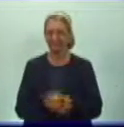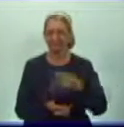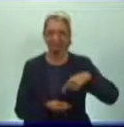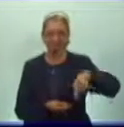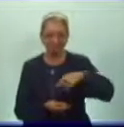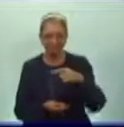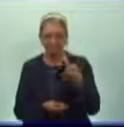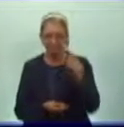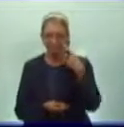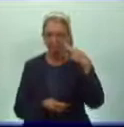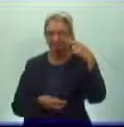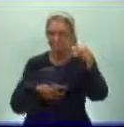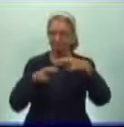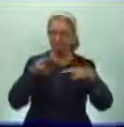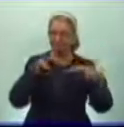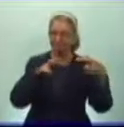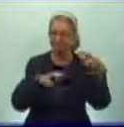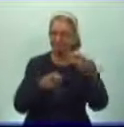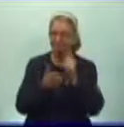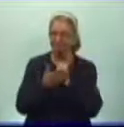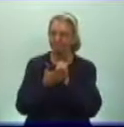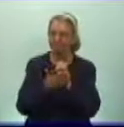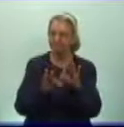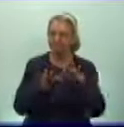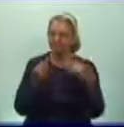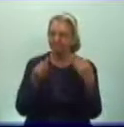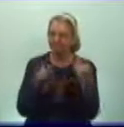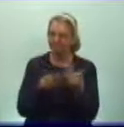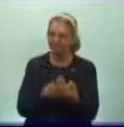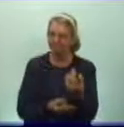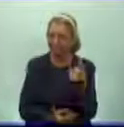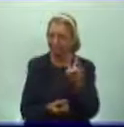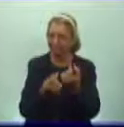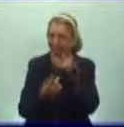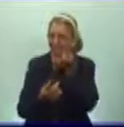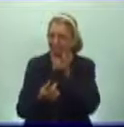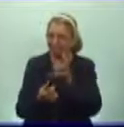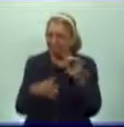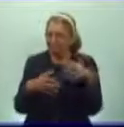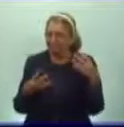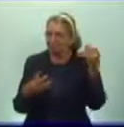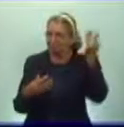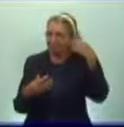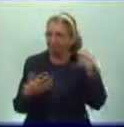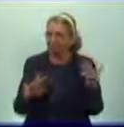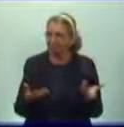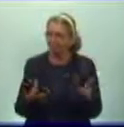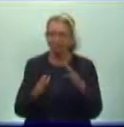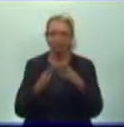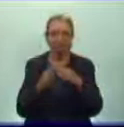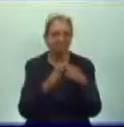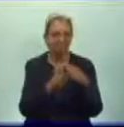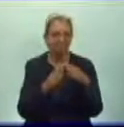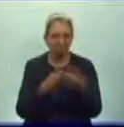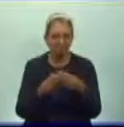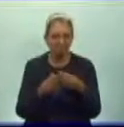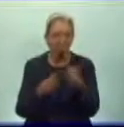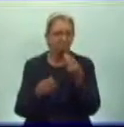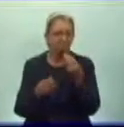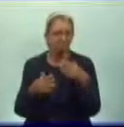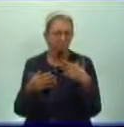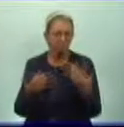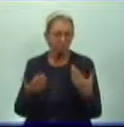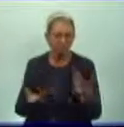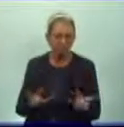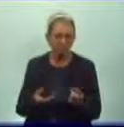van a investigar con ayuda de sus familiares algo más sobre estos animales. ¿Dónde habitan? ¿De qué se